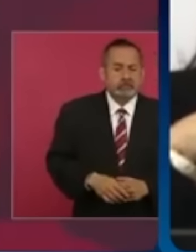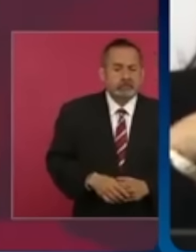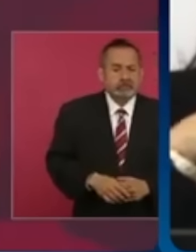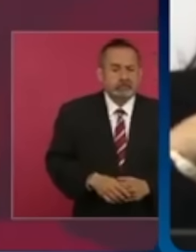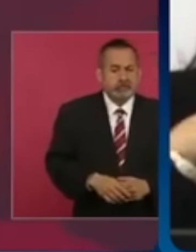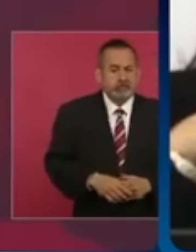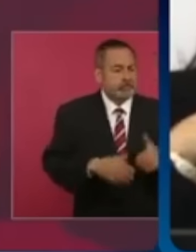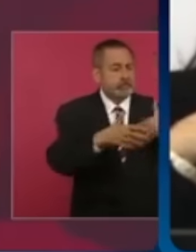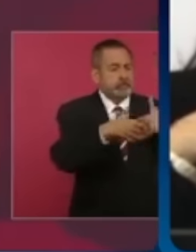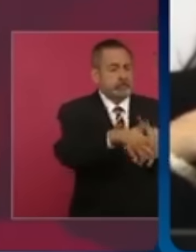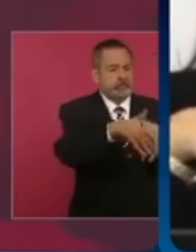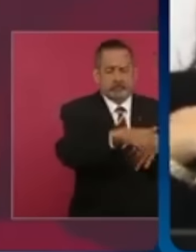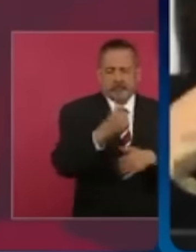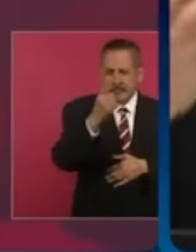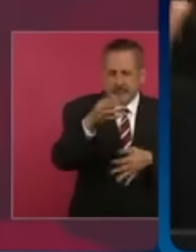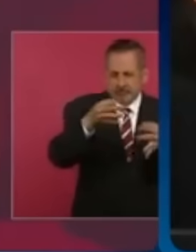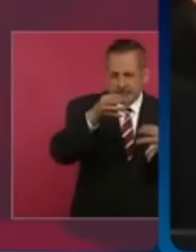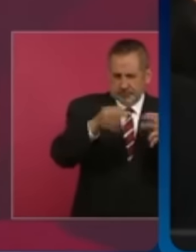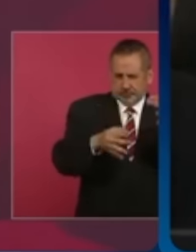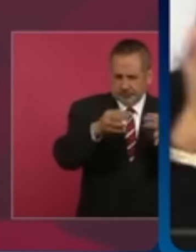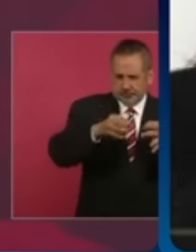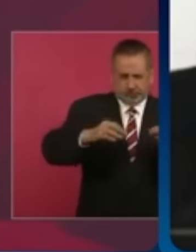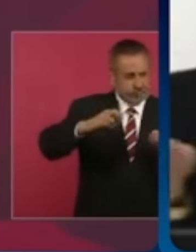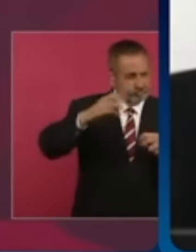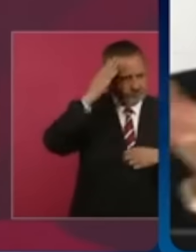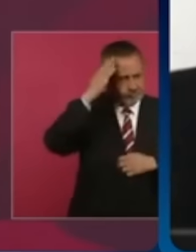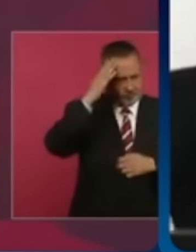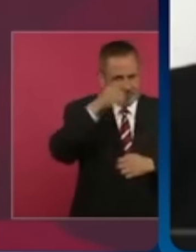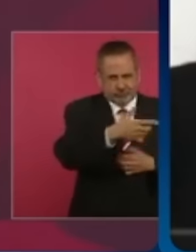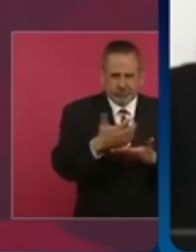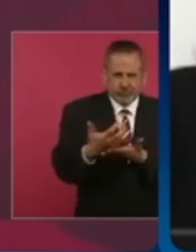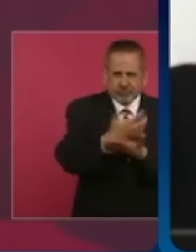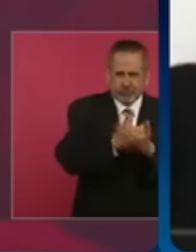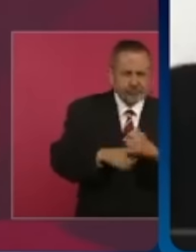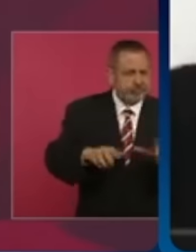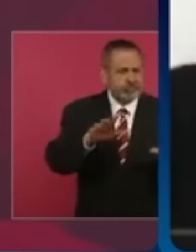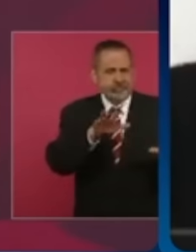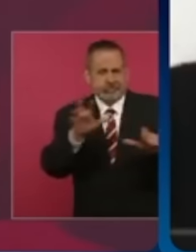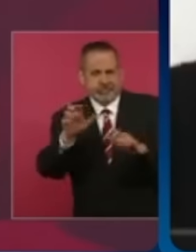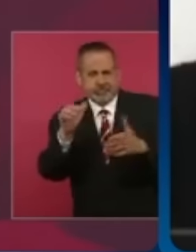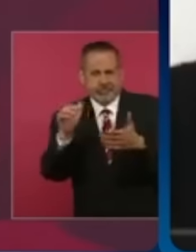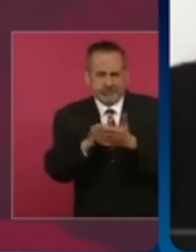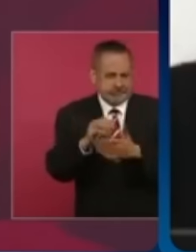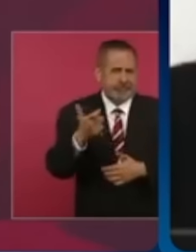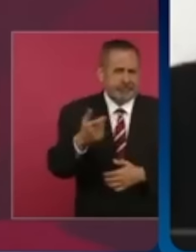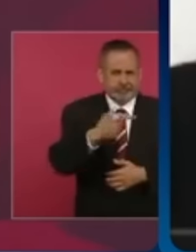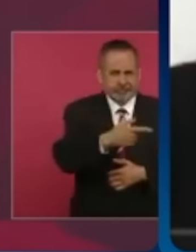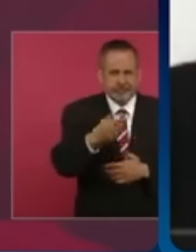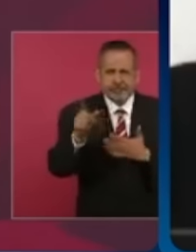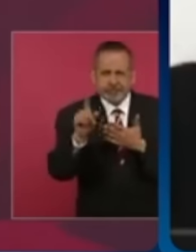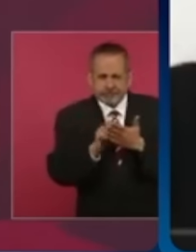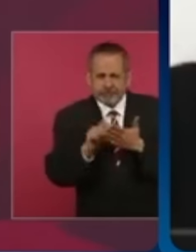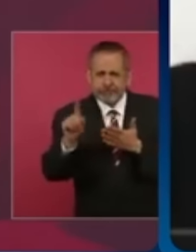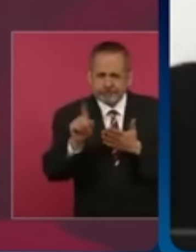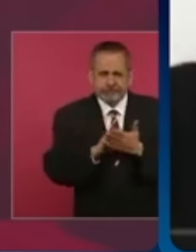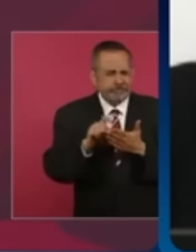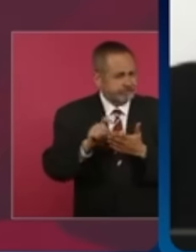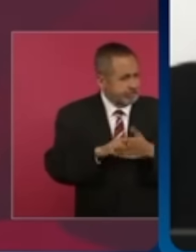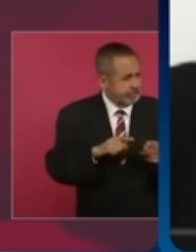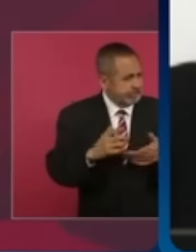marcha un ministro, ¿no?, que gana 700 mil pesos mensuales.